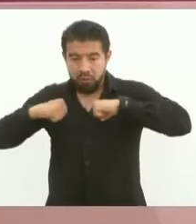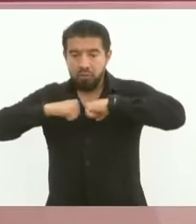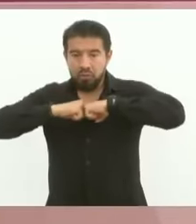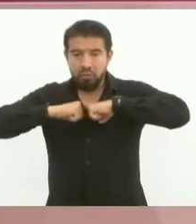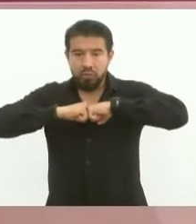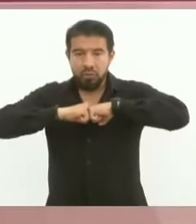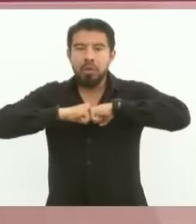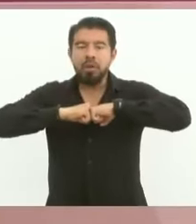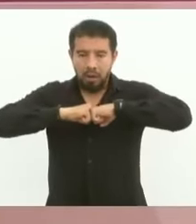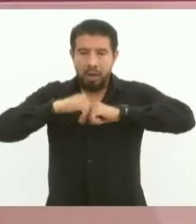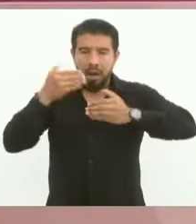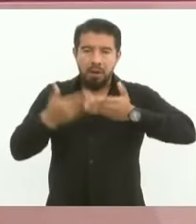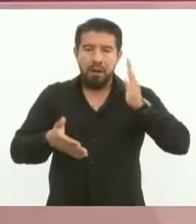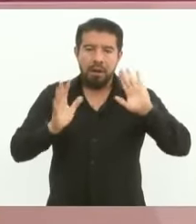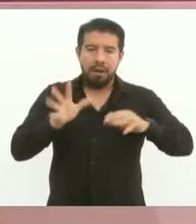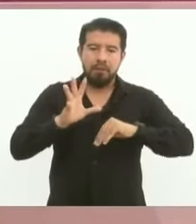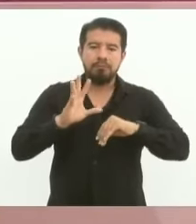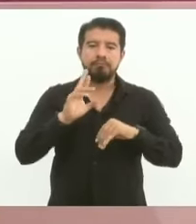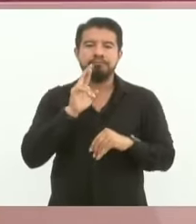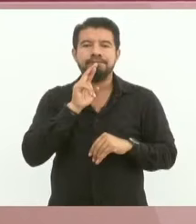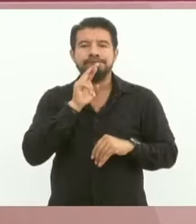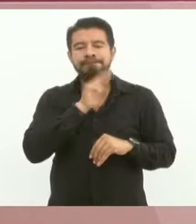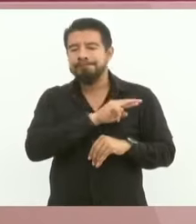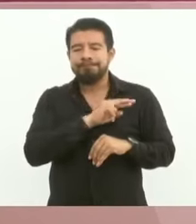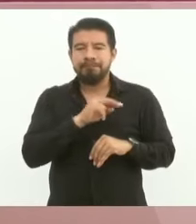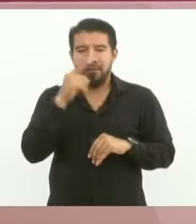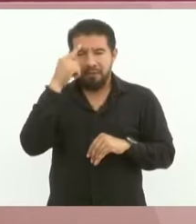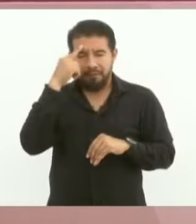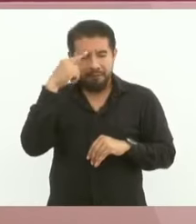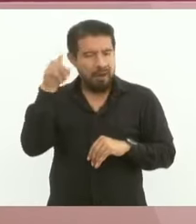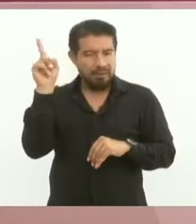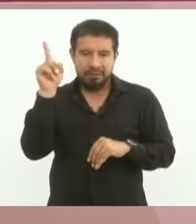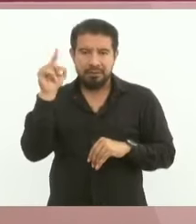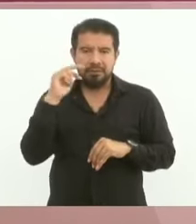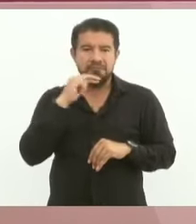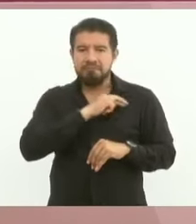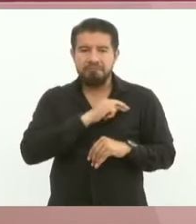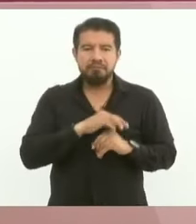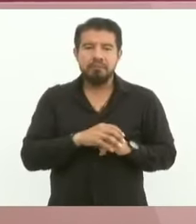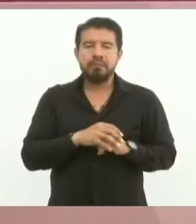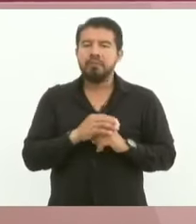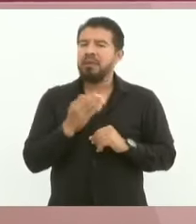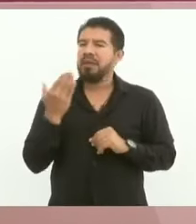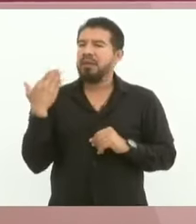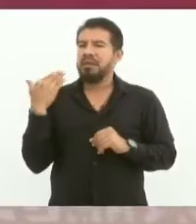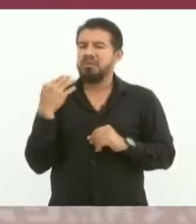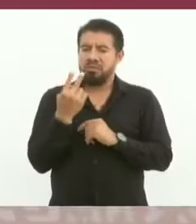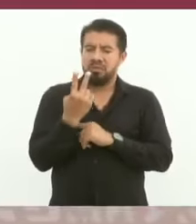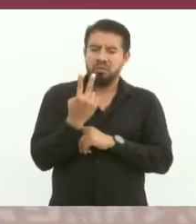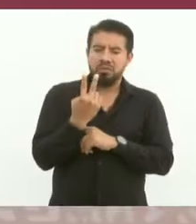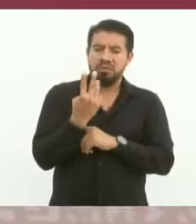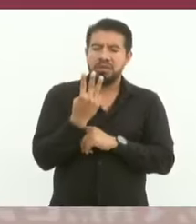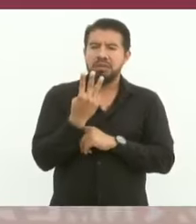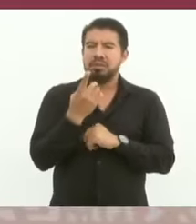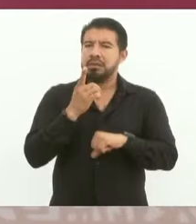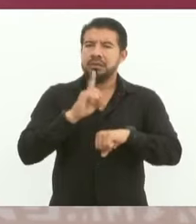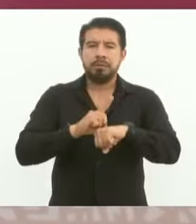les permite ahorrar mucho tiempo. Hace unos días, 2-3 días, hablaba yo en la